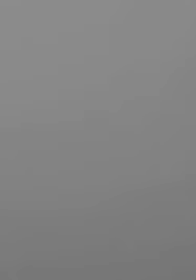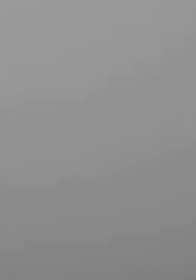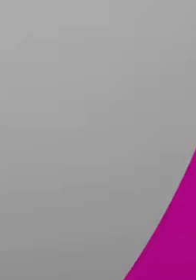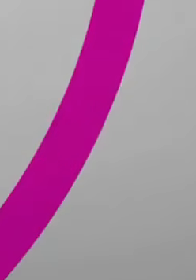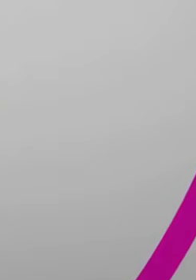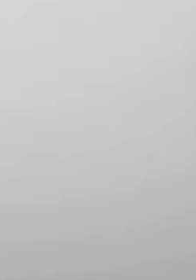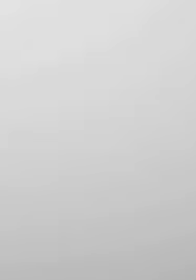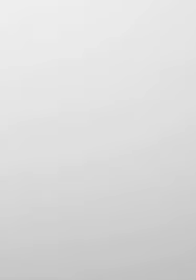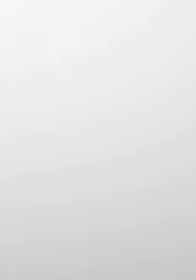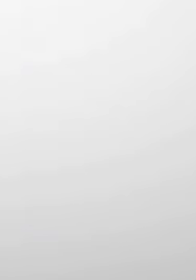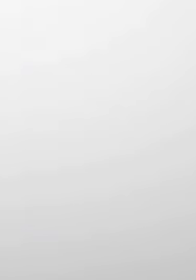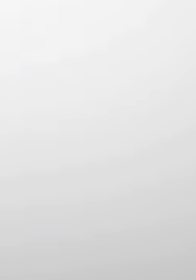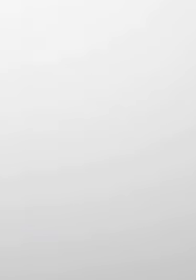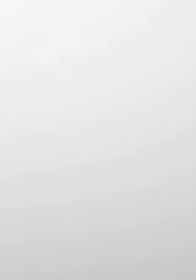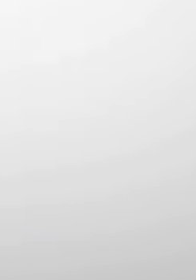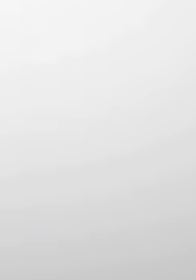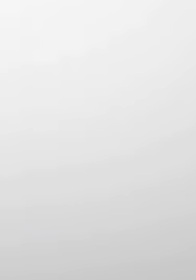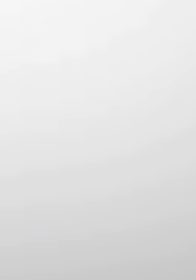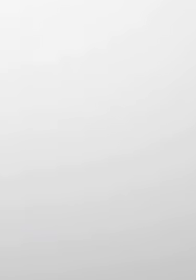¡Gracias! ¡Gracias!